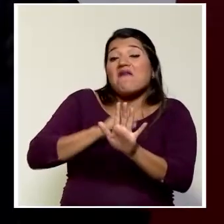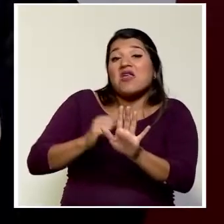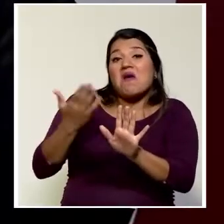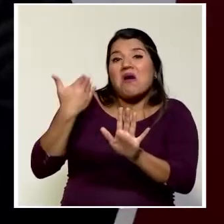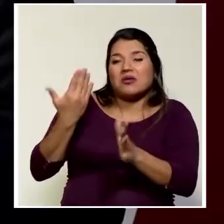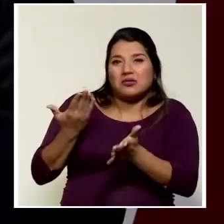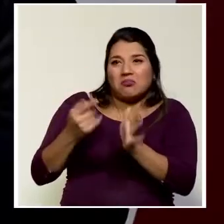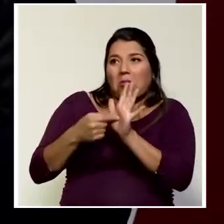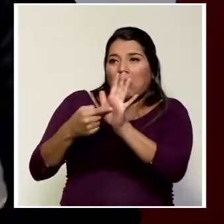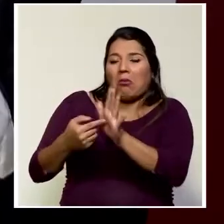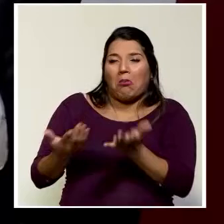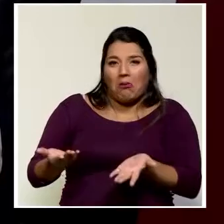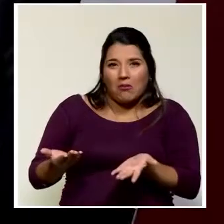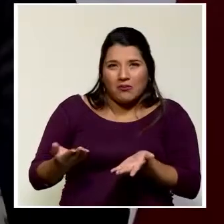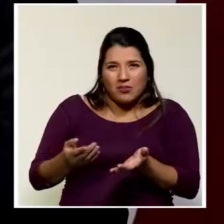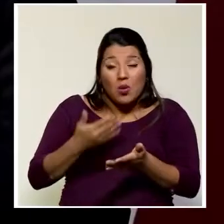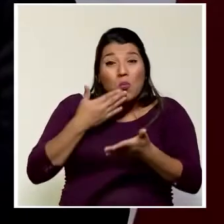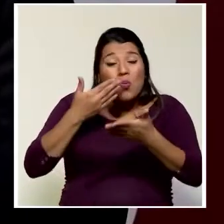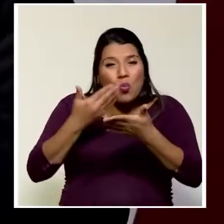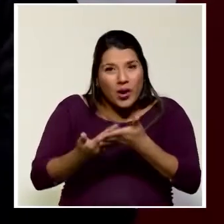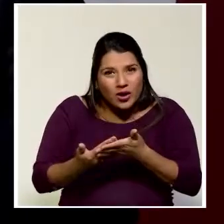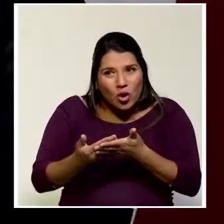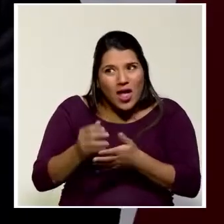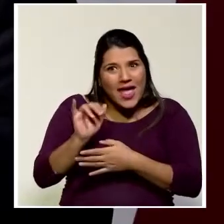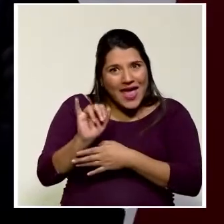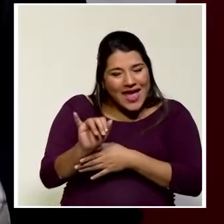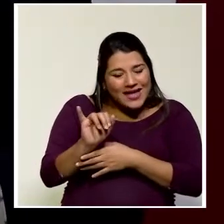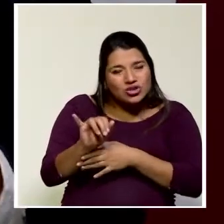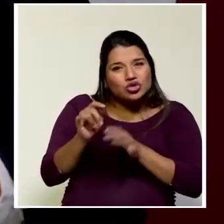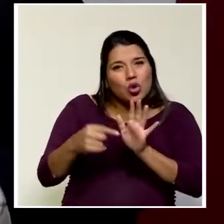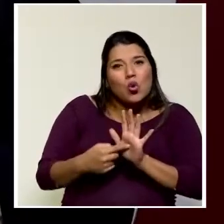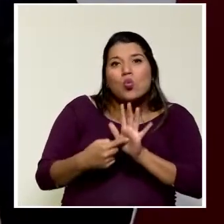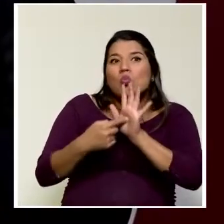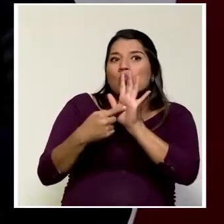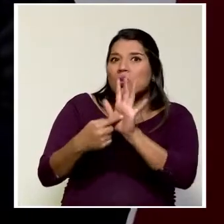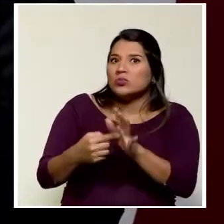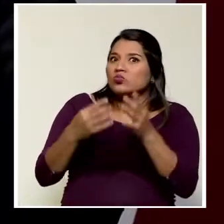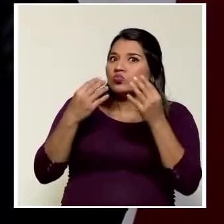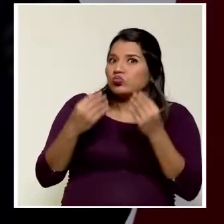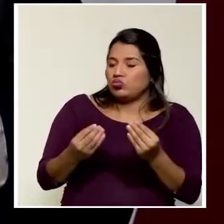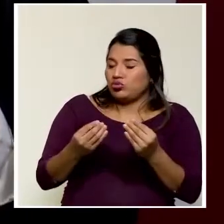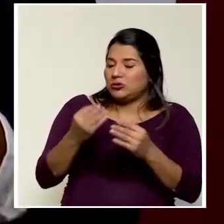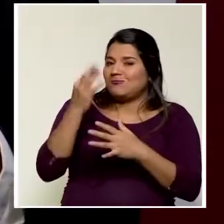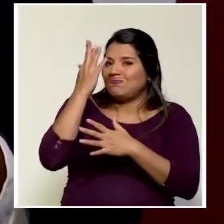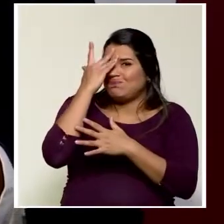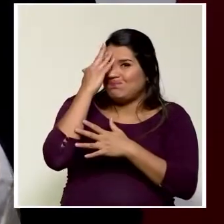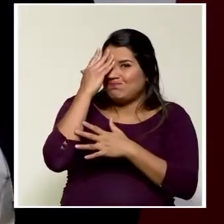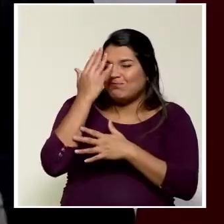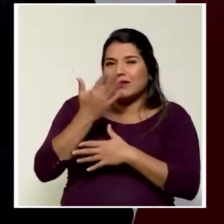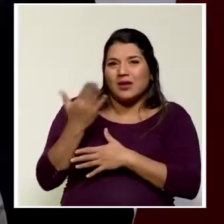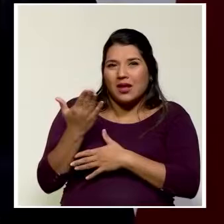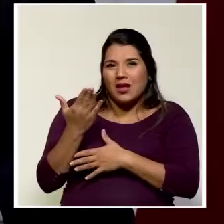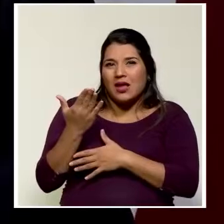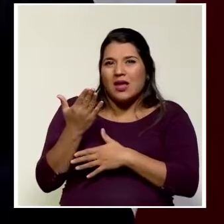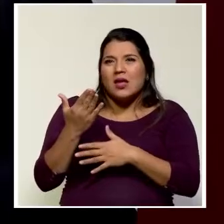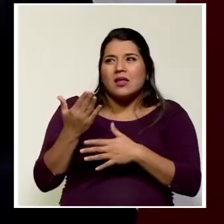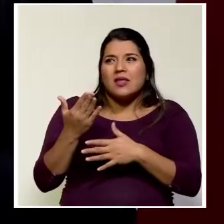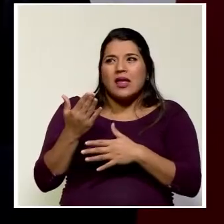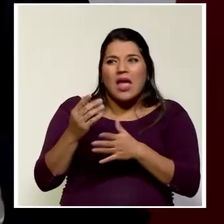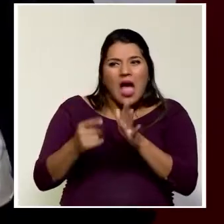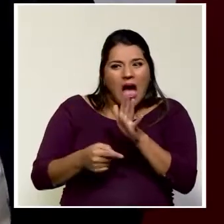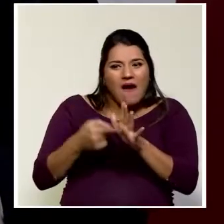Bueno, eso es un síntoma ultra preocupante de cuál es el nivel de